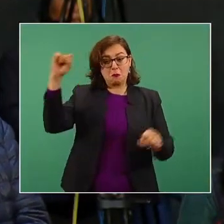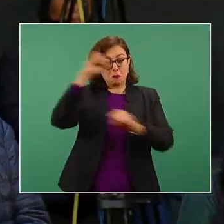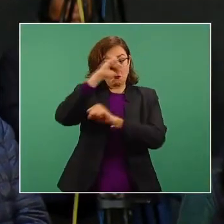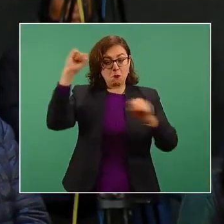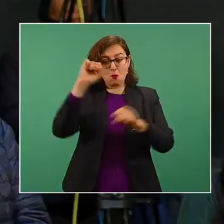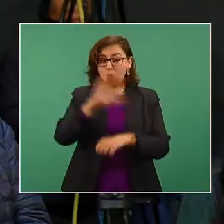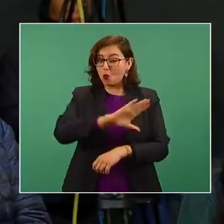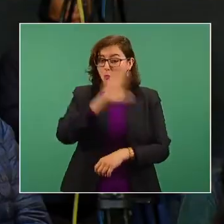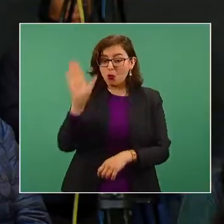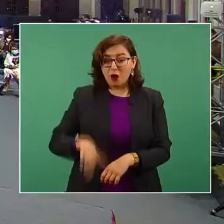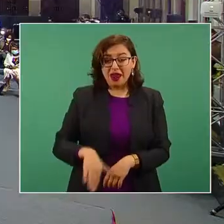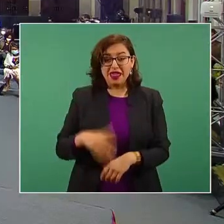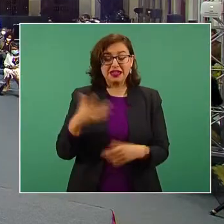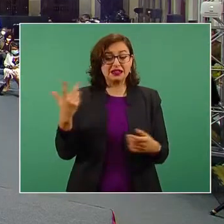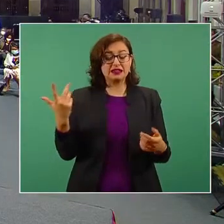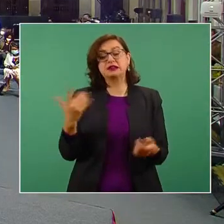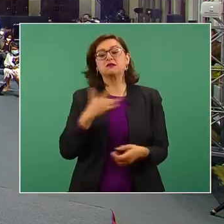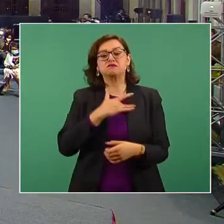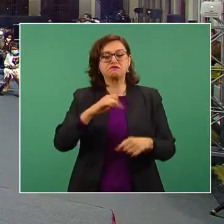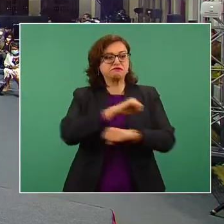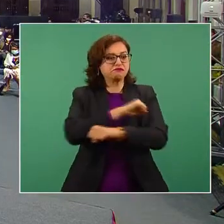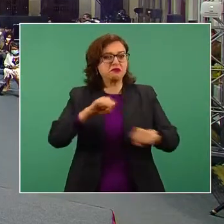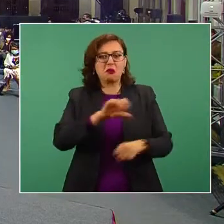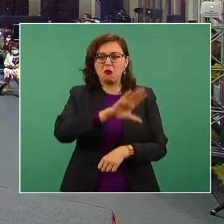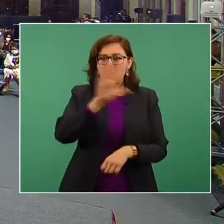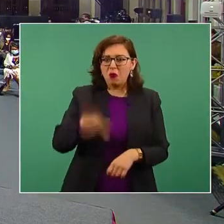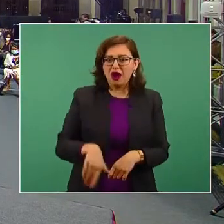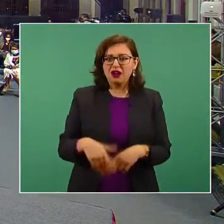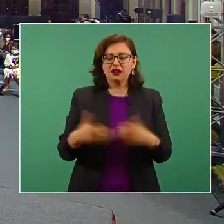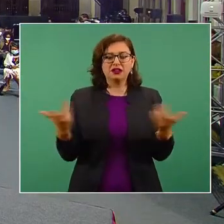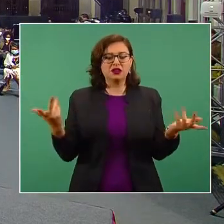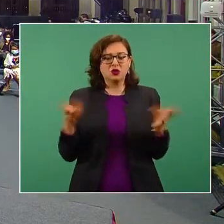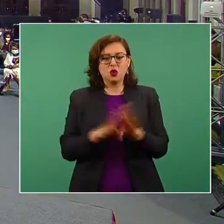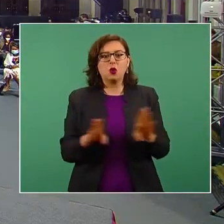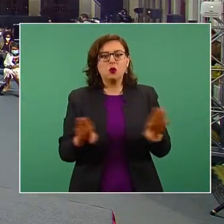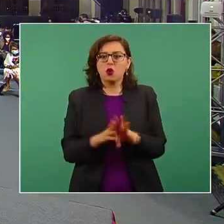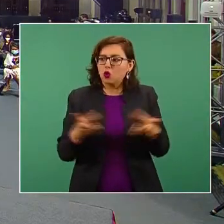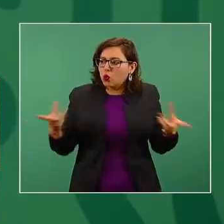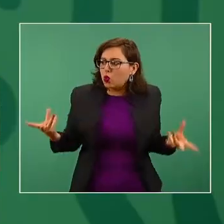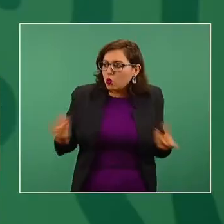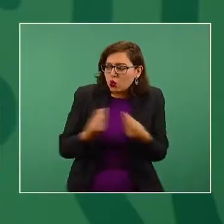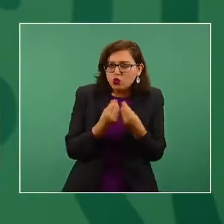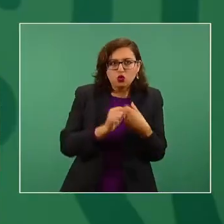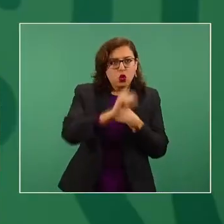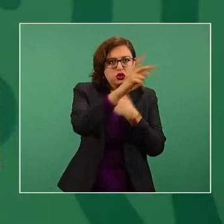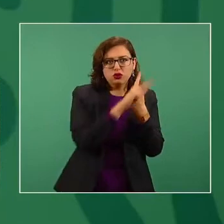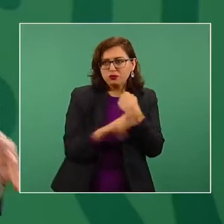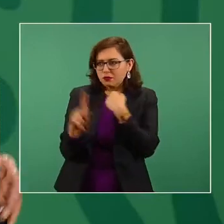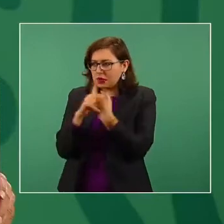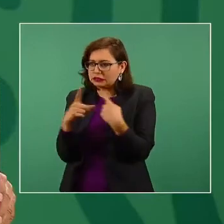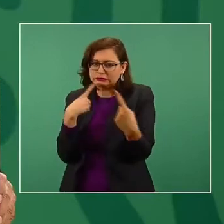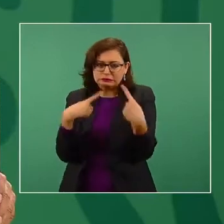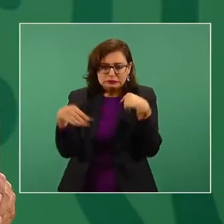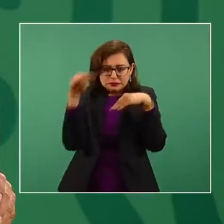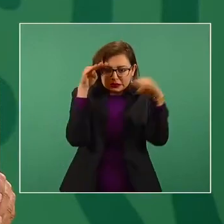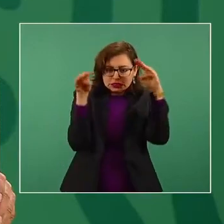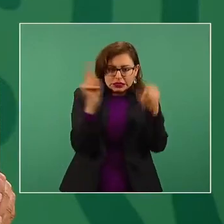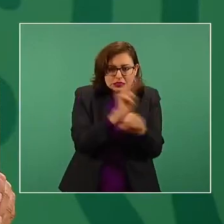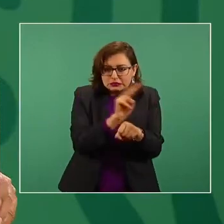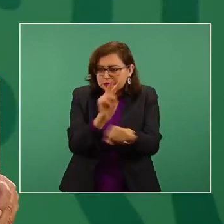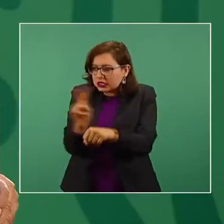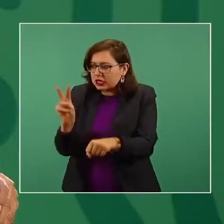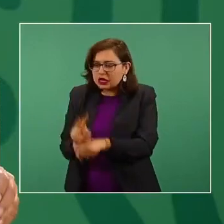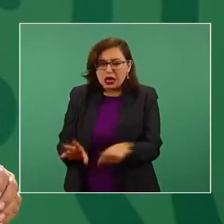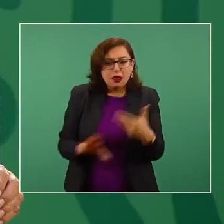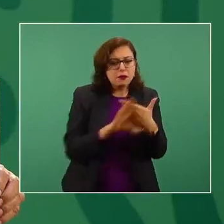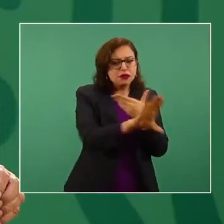ahí, presidente. Sí. Nosotros estamos trabajando en este sentido, tenemos relación con todos los